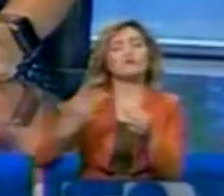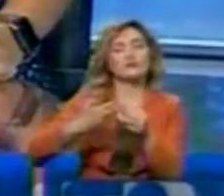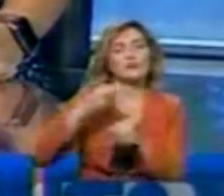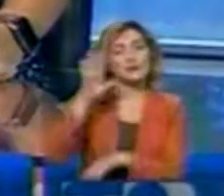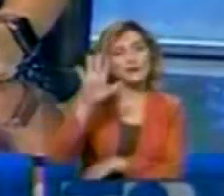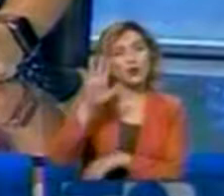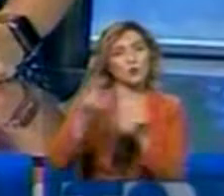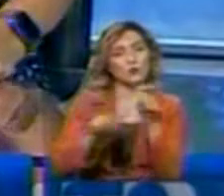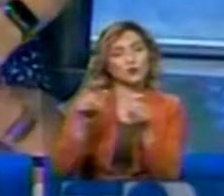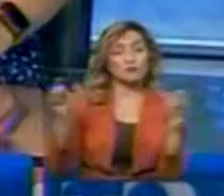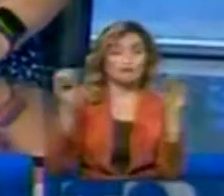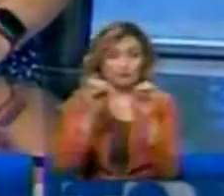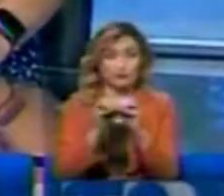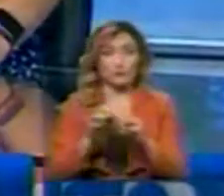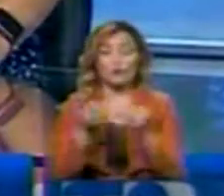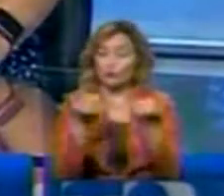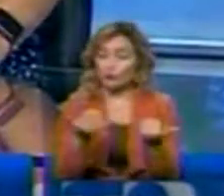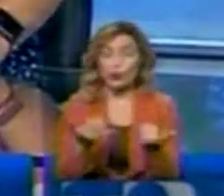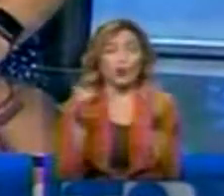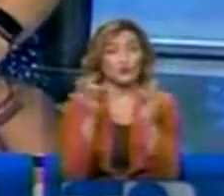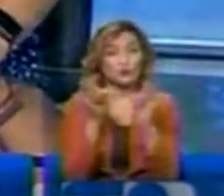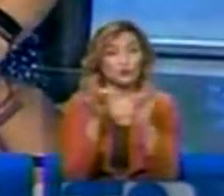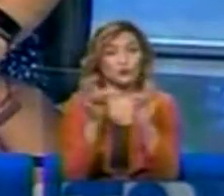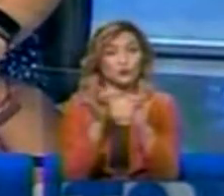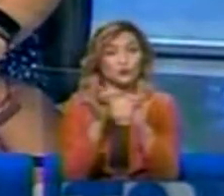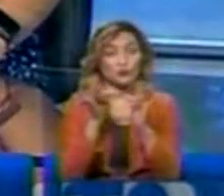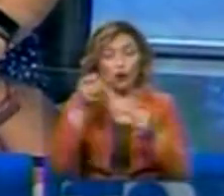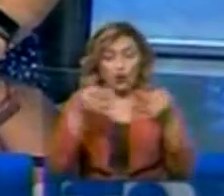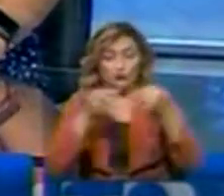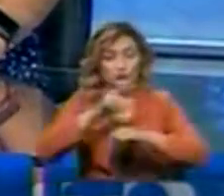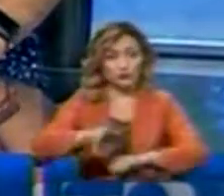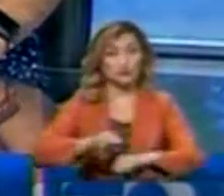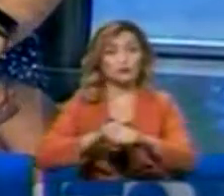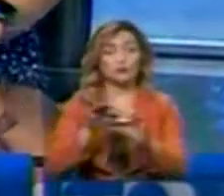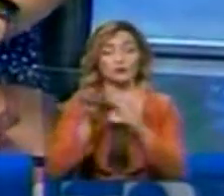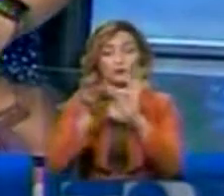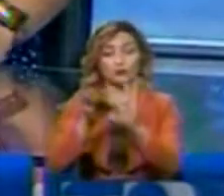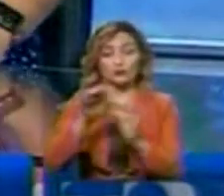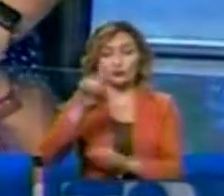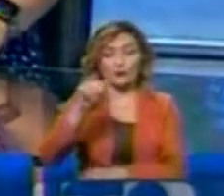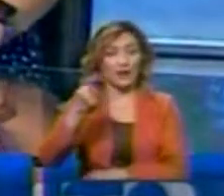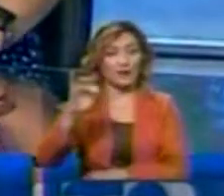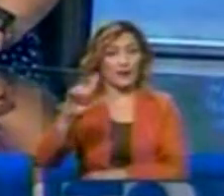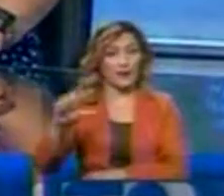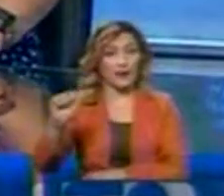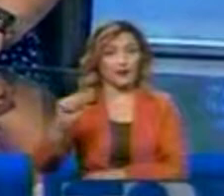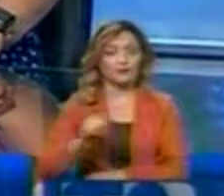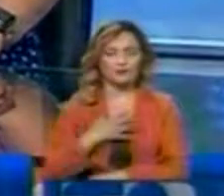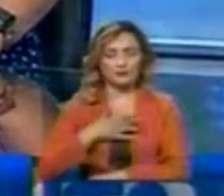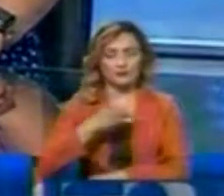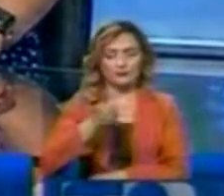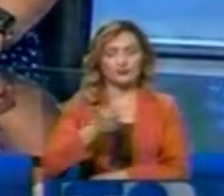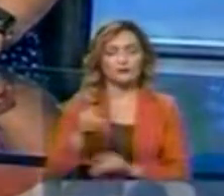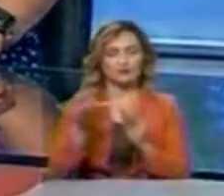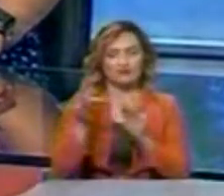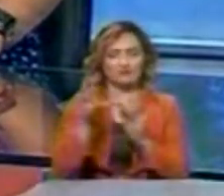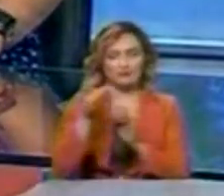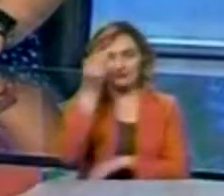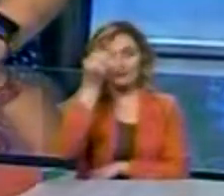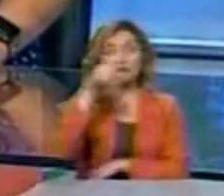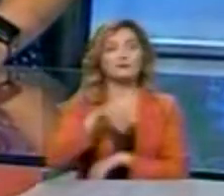5 personas más. En este momento hacemos contacto desde la Corte Nacional con nuestra compañera Daniela Valencia. Hola Daniela, ¿cómo estás? Buenas